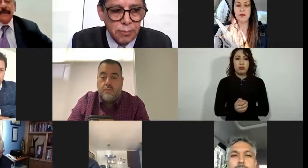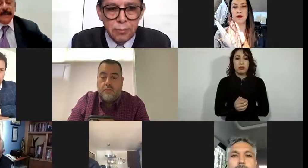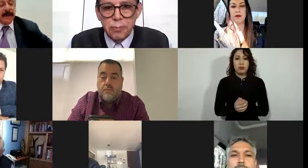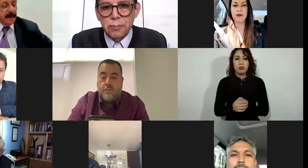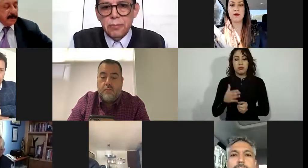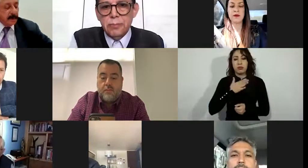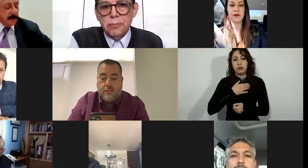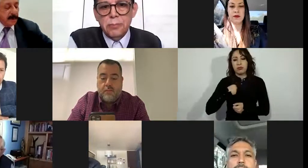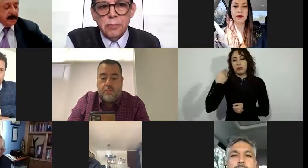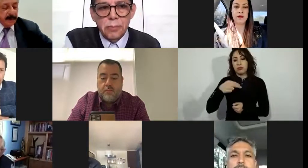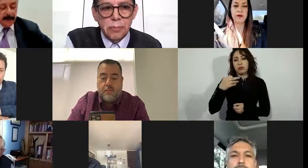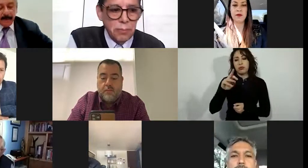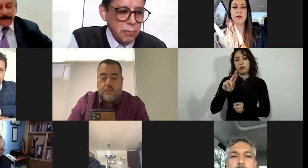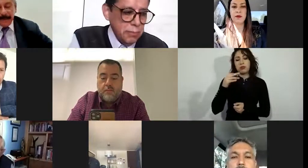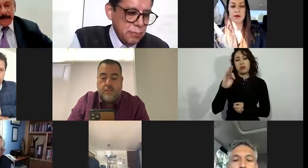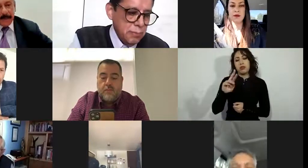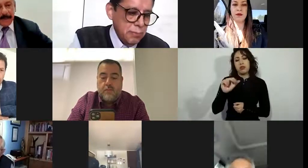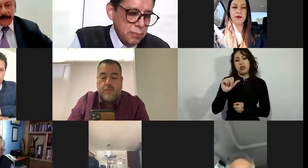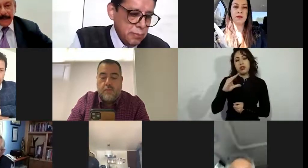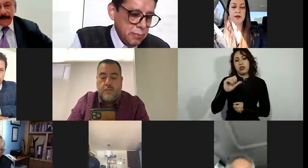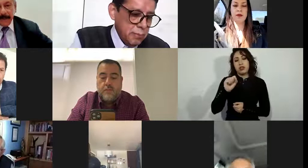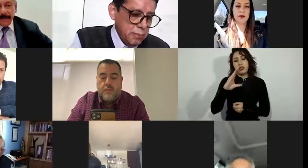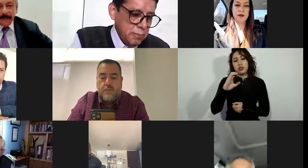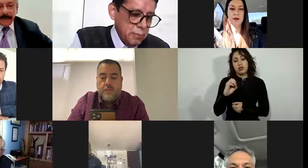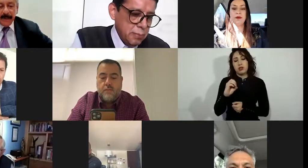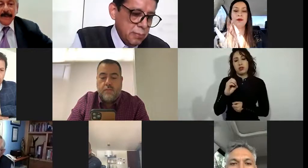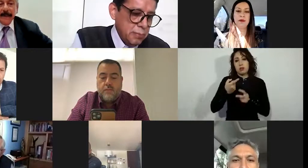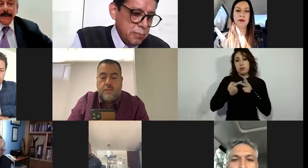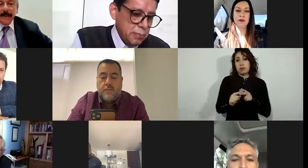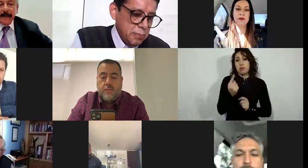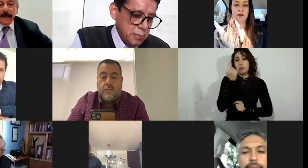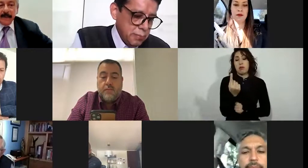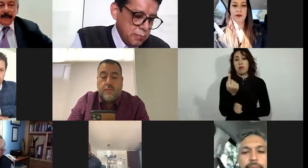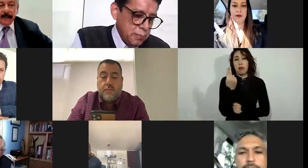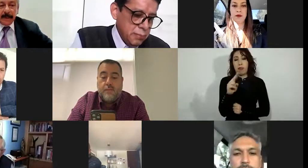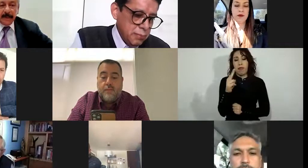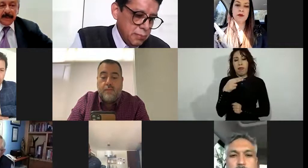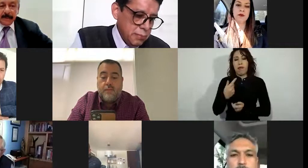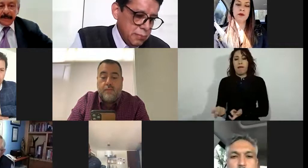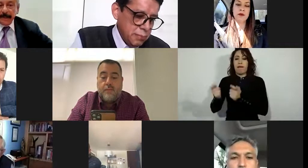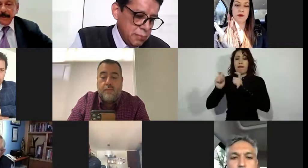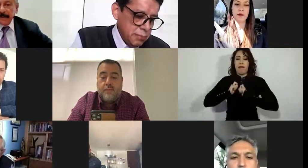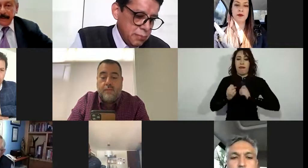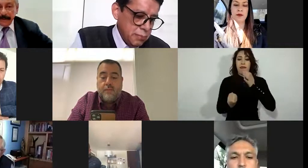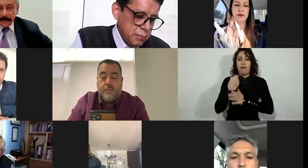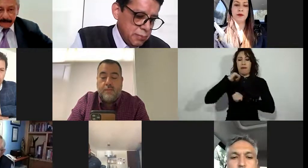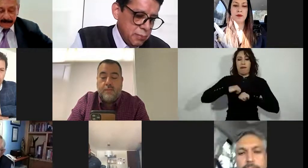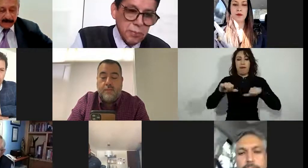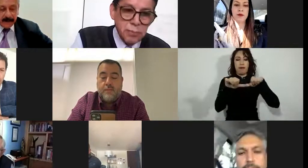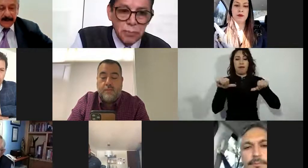Francisco Saldaña Liajut y a partir del 1 de noviembre he asumido el cargo de tesorero del